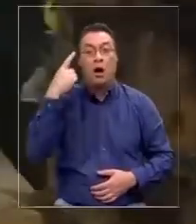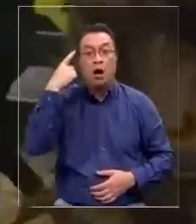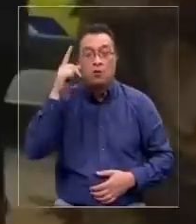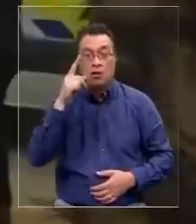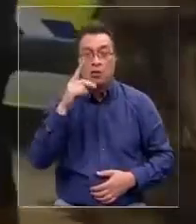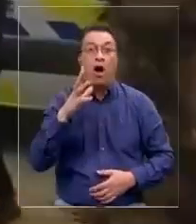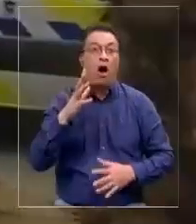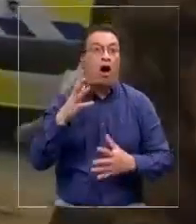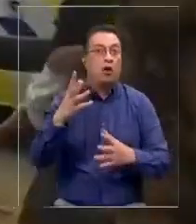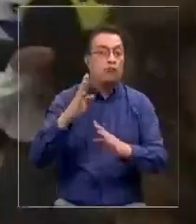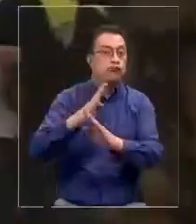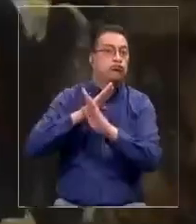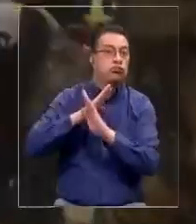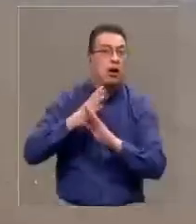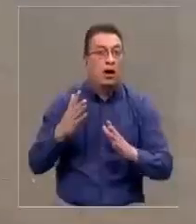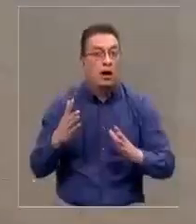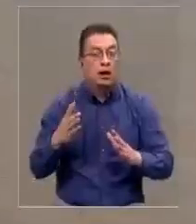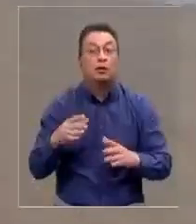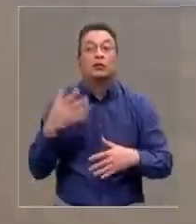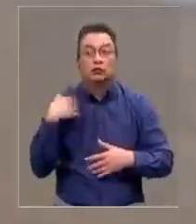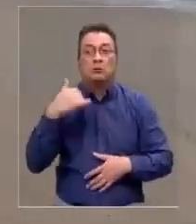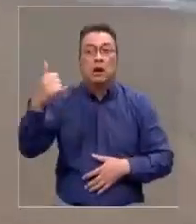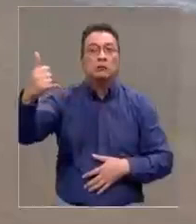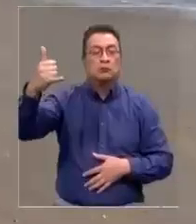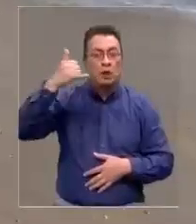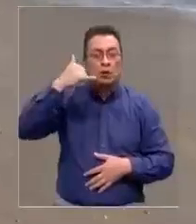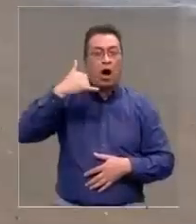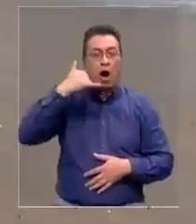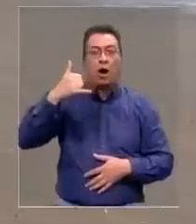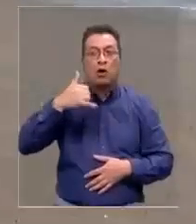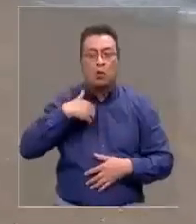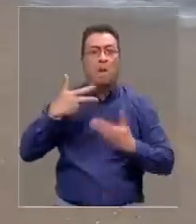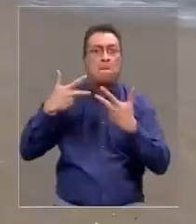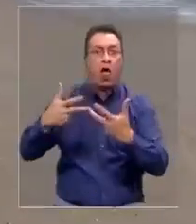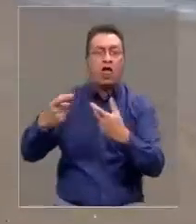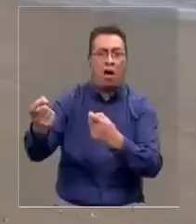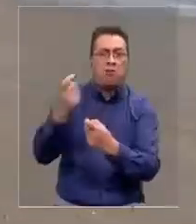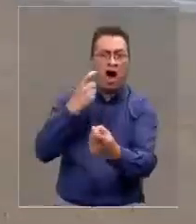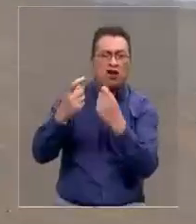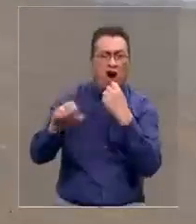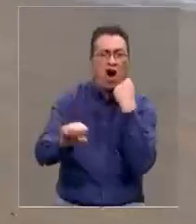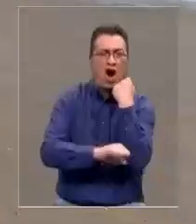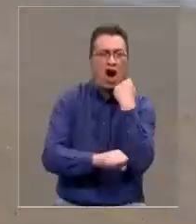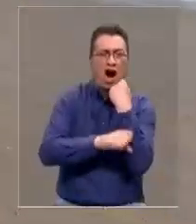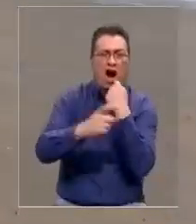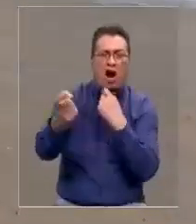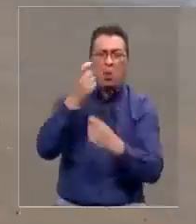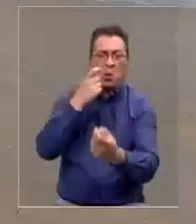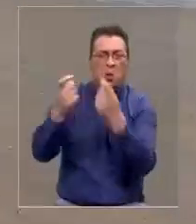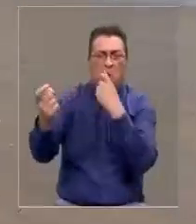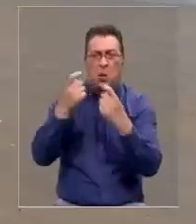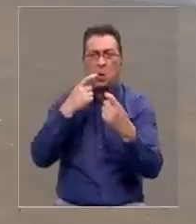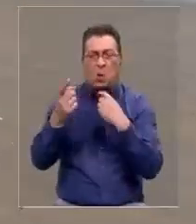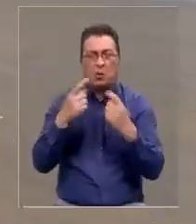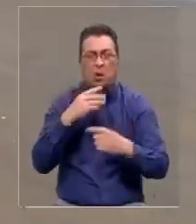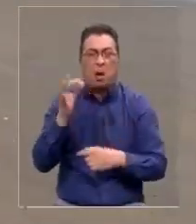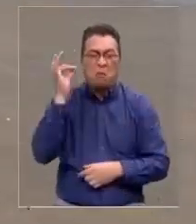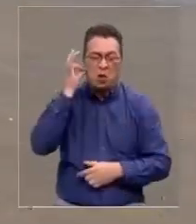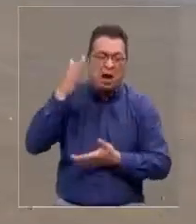caro. Empezaron a hacerme llamadas telefónicas hostigándome con grosería, con insultos